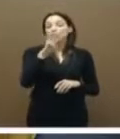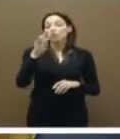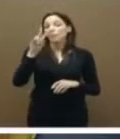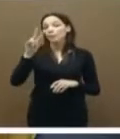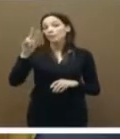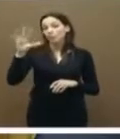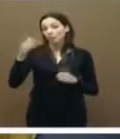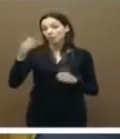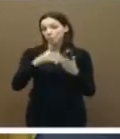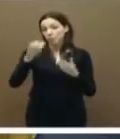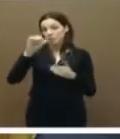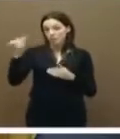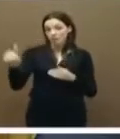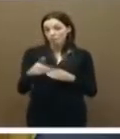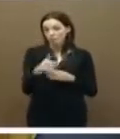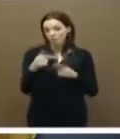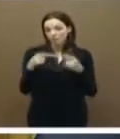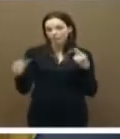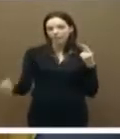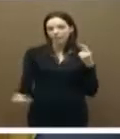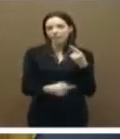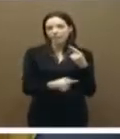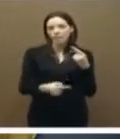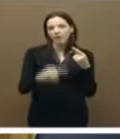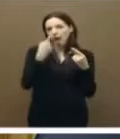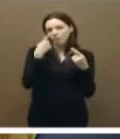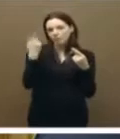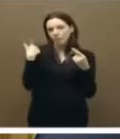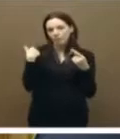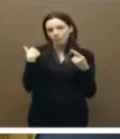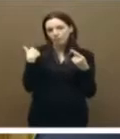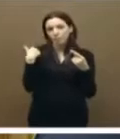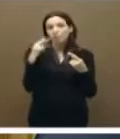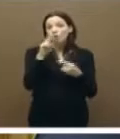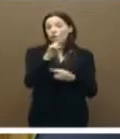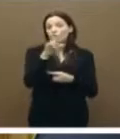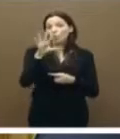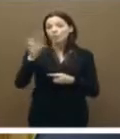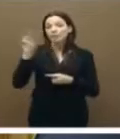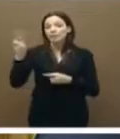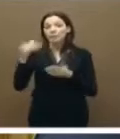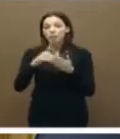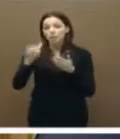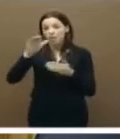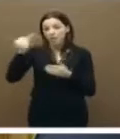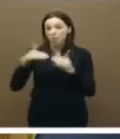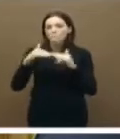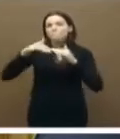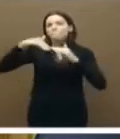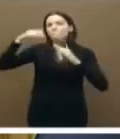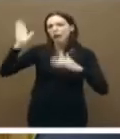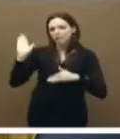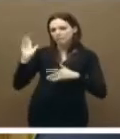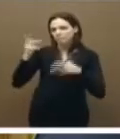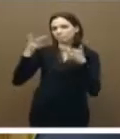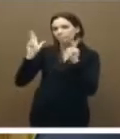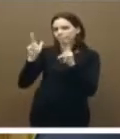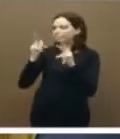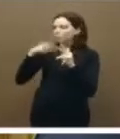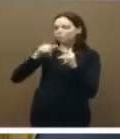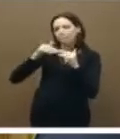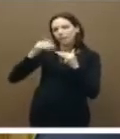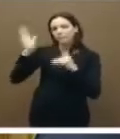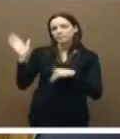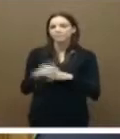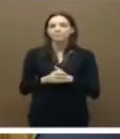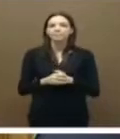$425 millones de euros de déficit en 2014, 253 millones de euros más de lo autorizado.